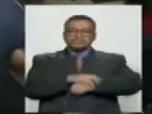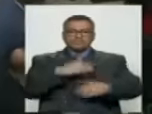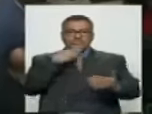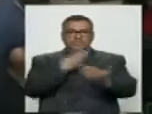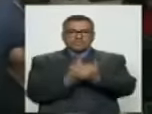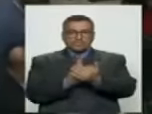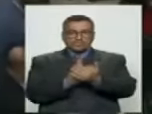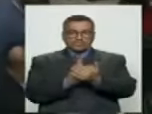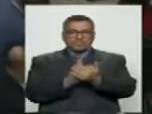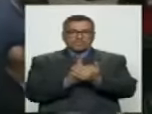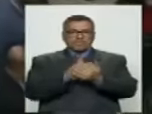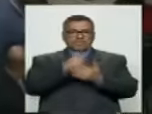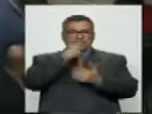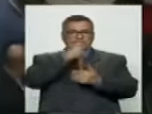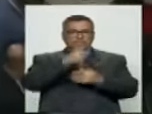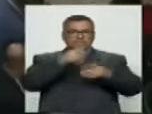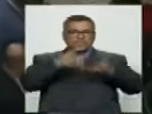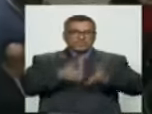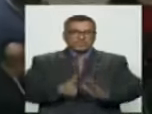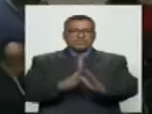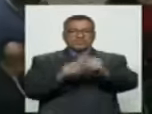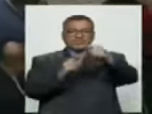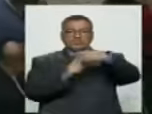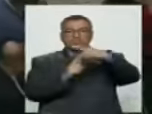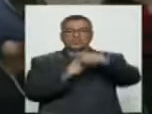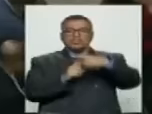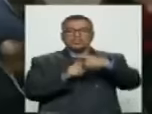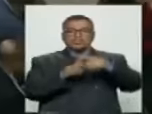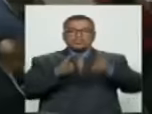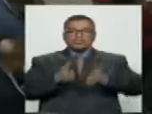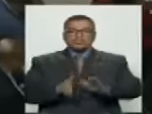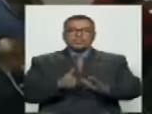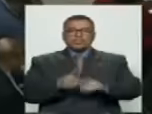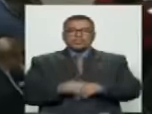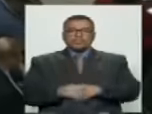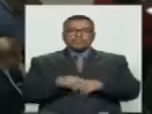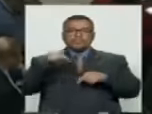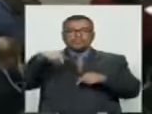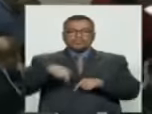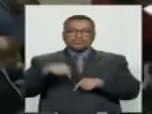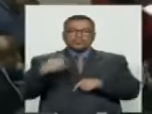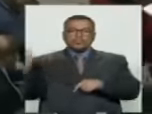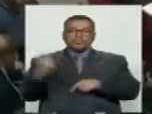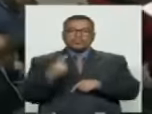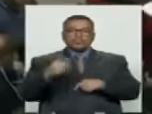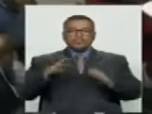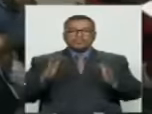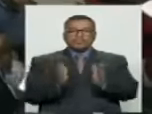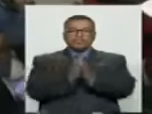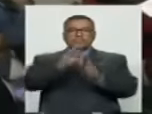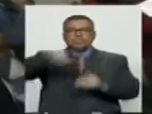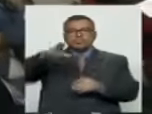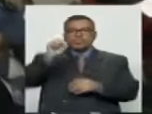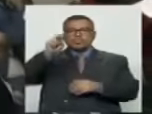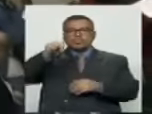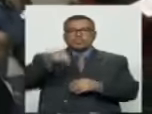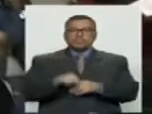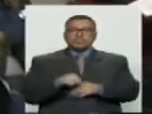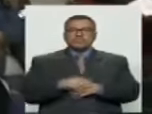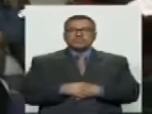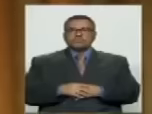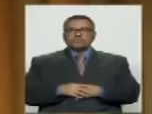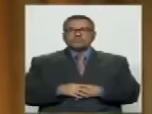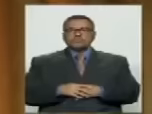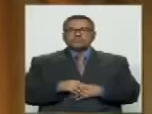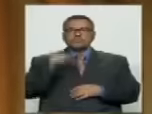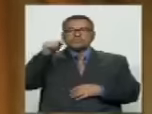agradecemos al pueblo de Táchira porque ahí nació Darío Vivas, pero se formó acá en la parroquia San Juan, en el barrio La Próspera,